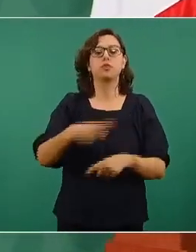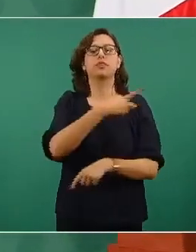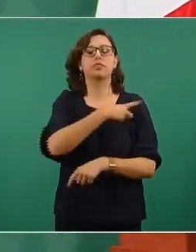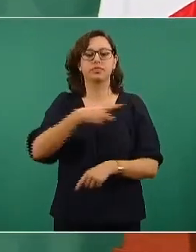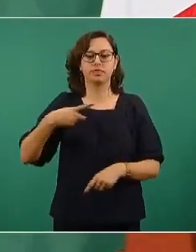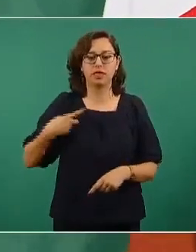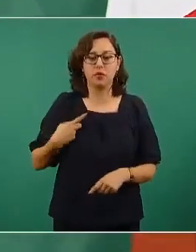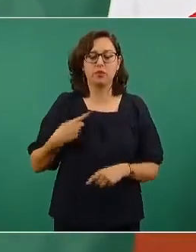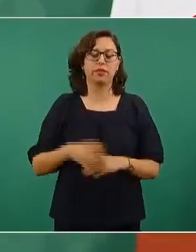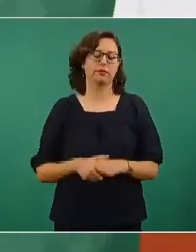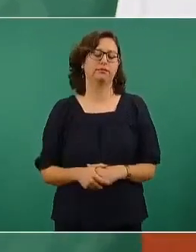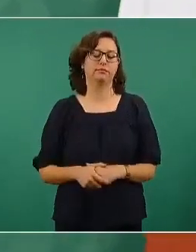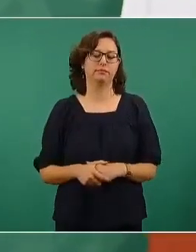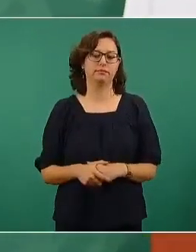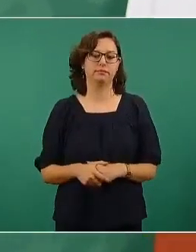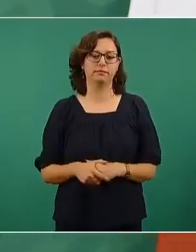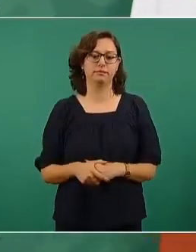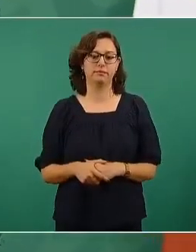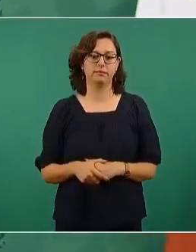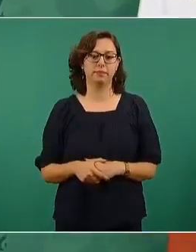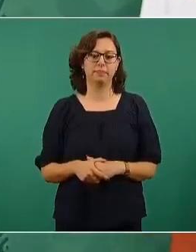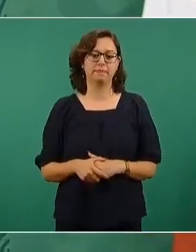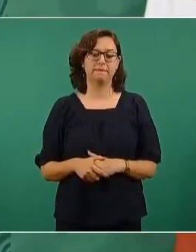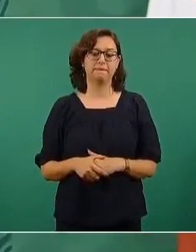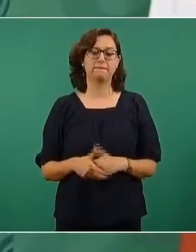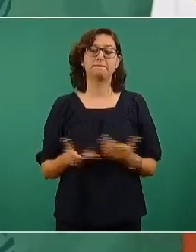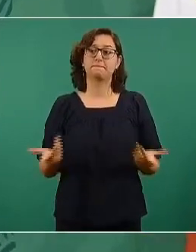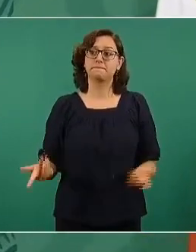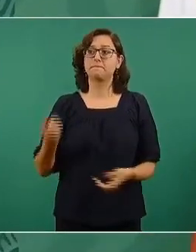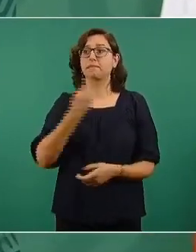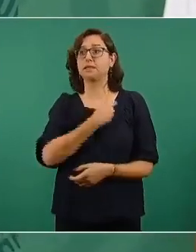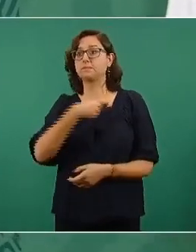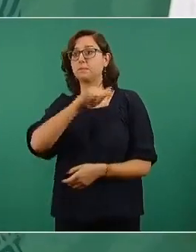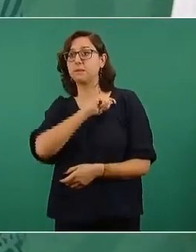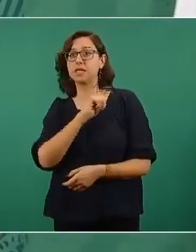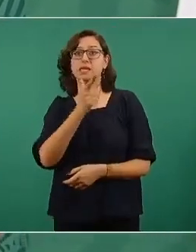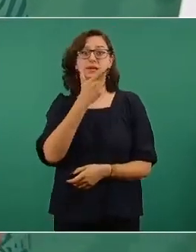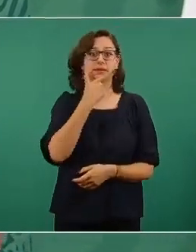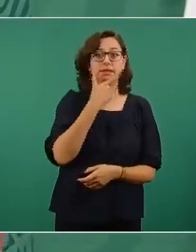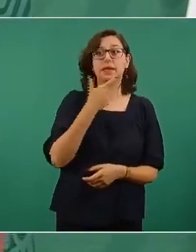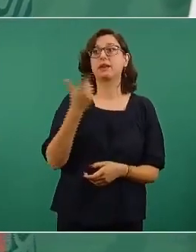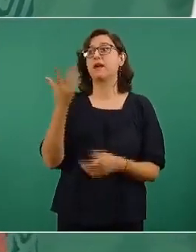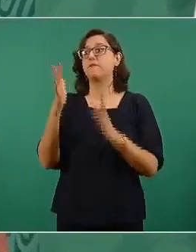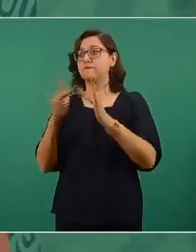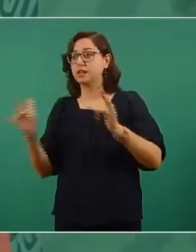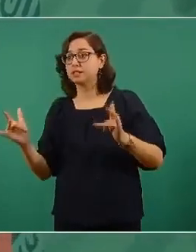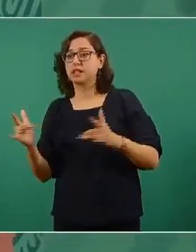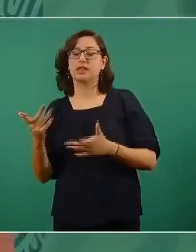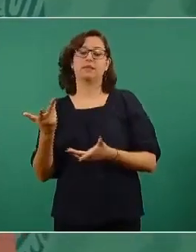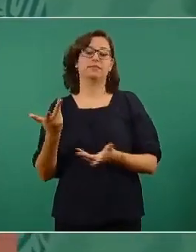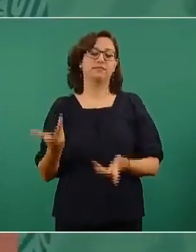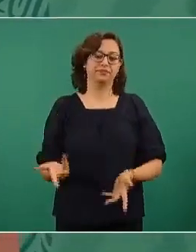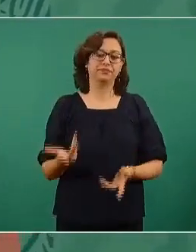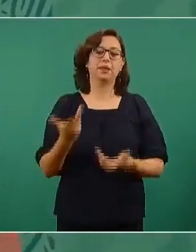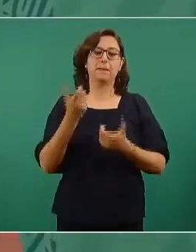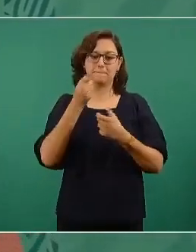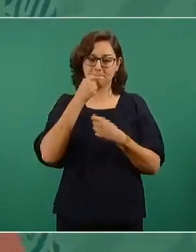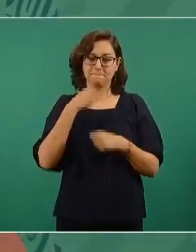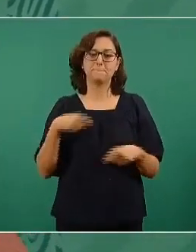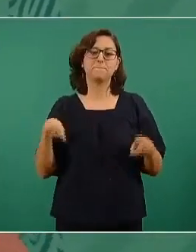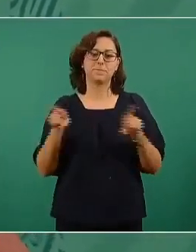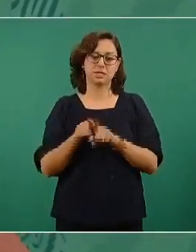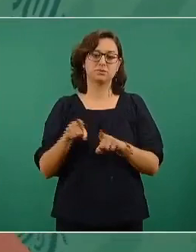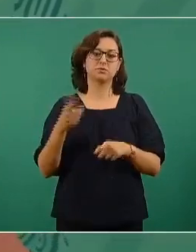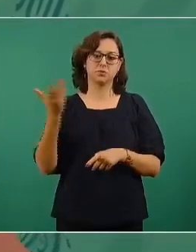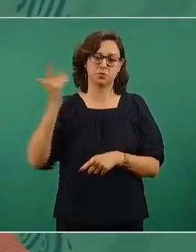la deuda de México, con España, con Inglaterra, con Francia. Claro, los franceses en ese